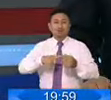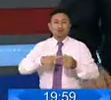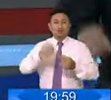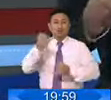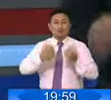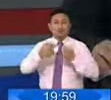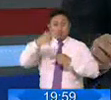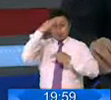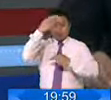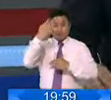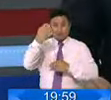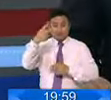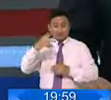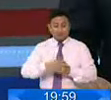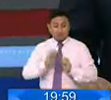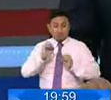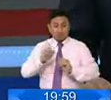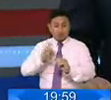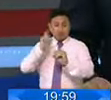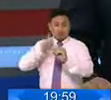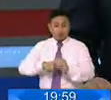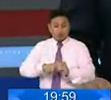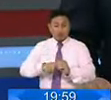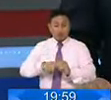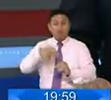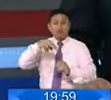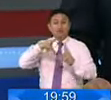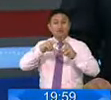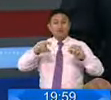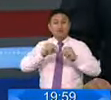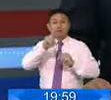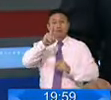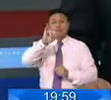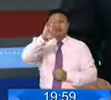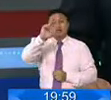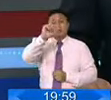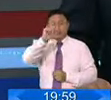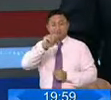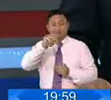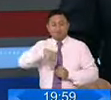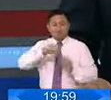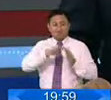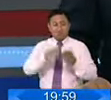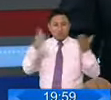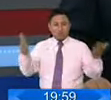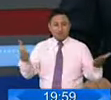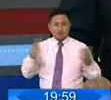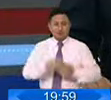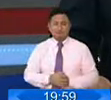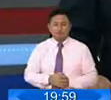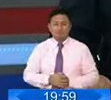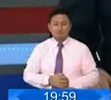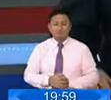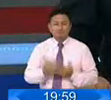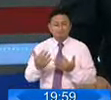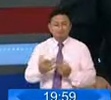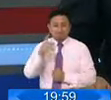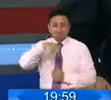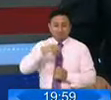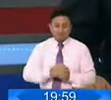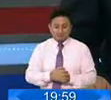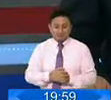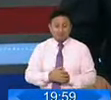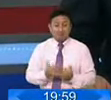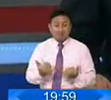noticias 15K. Recuerden las inscripciones en Natural Vitality y en las agencias de diario El Comercio. Los esperamos. Es